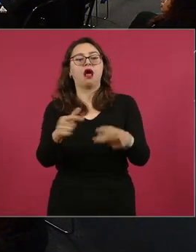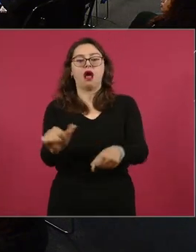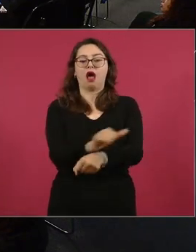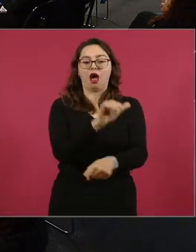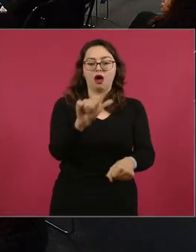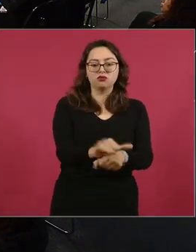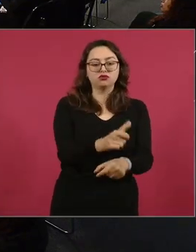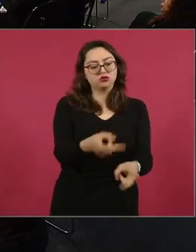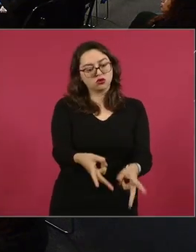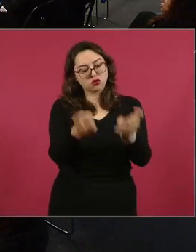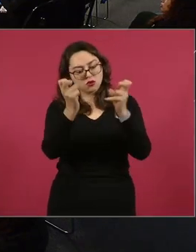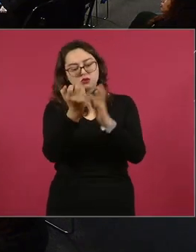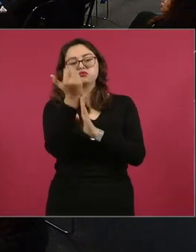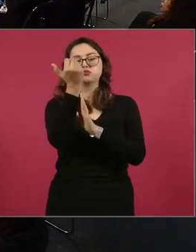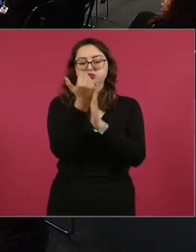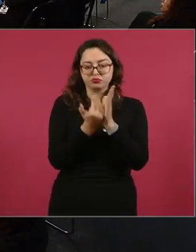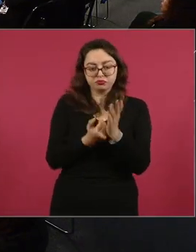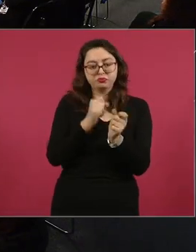Mira,